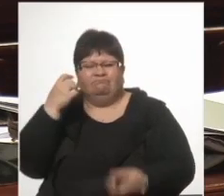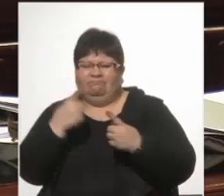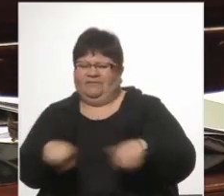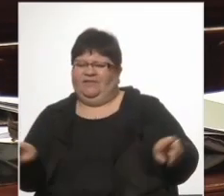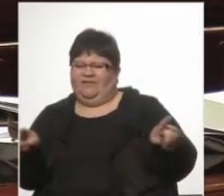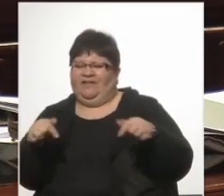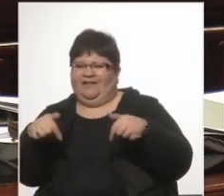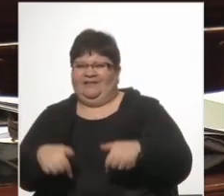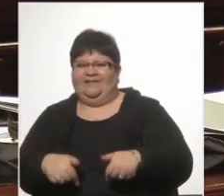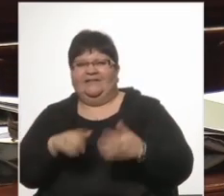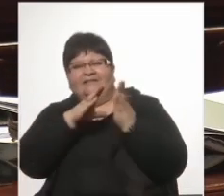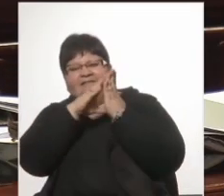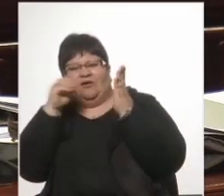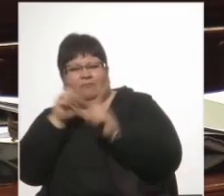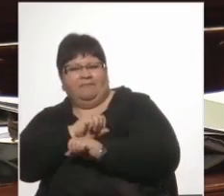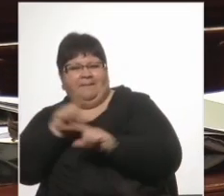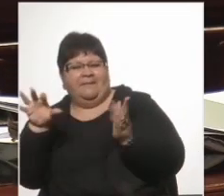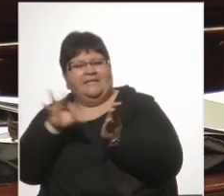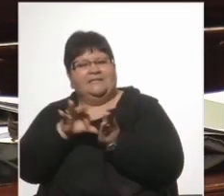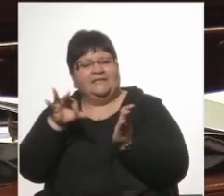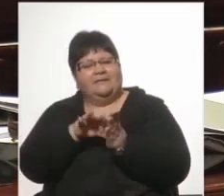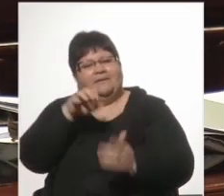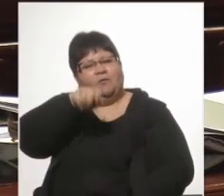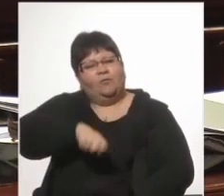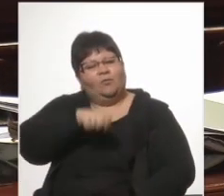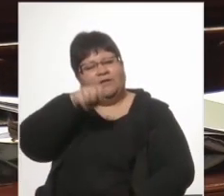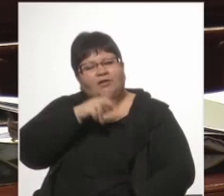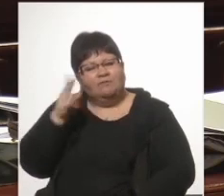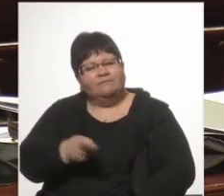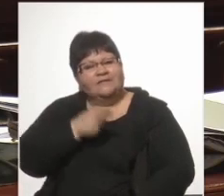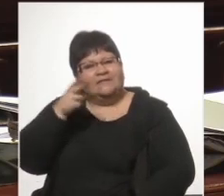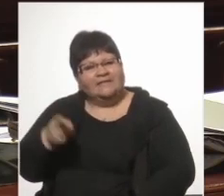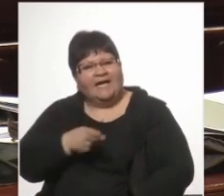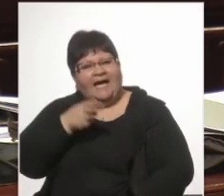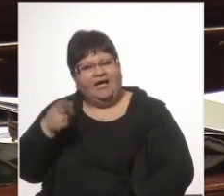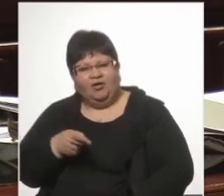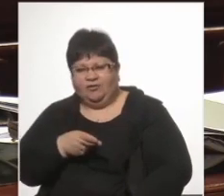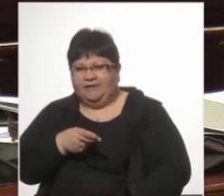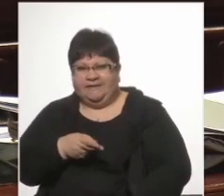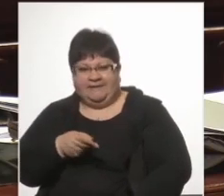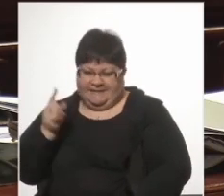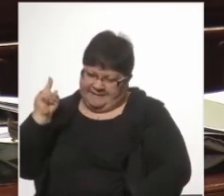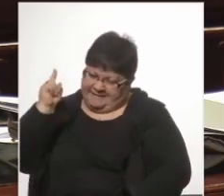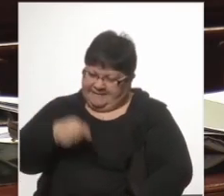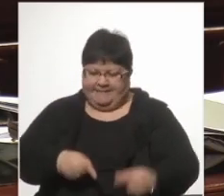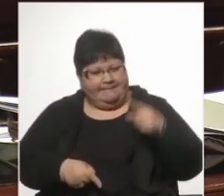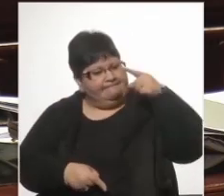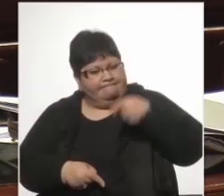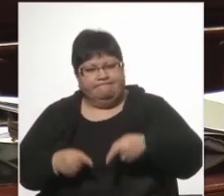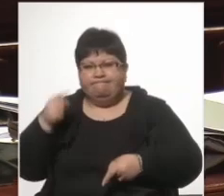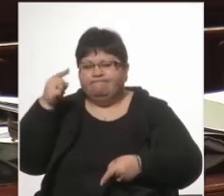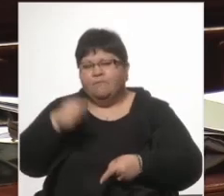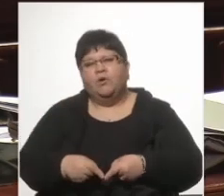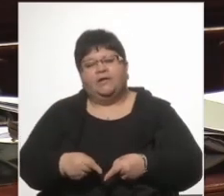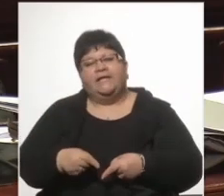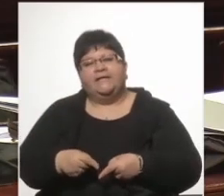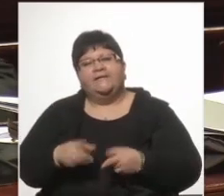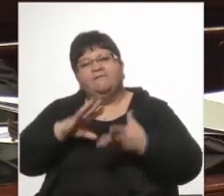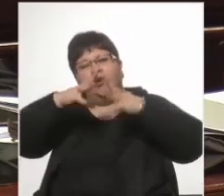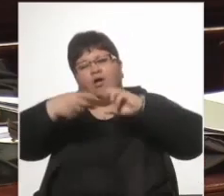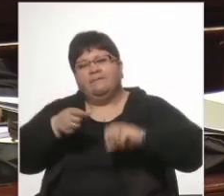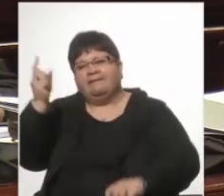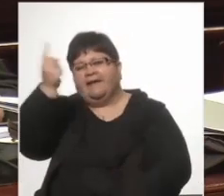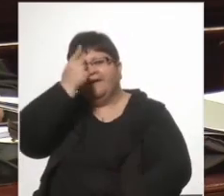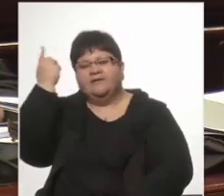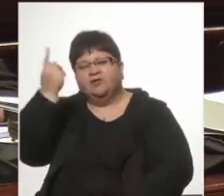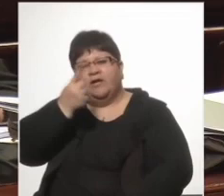mal y parcialmente sistemas jurídicos extraños que se implantan en nuestro país al son de consignas impuestas internacionalmente por los